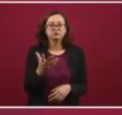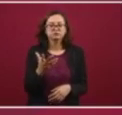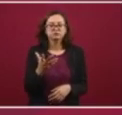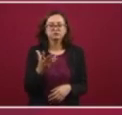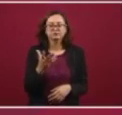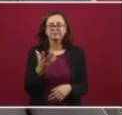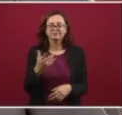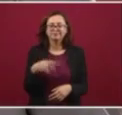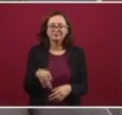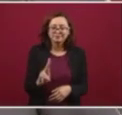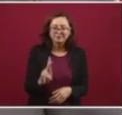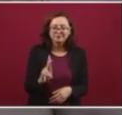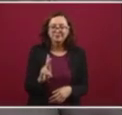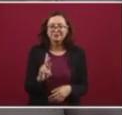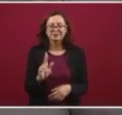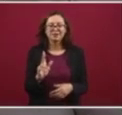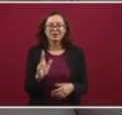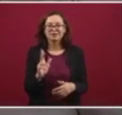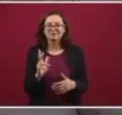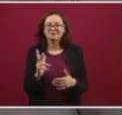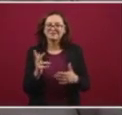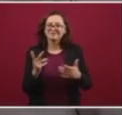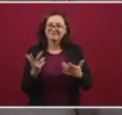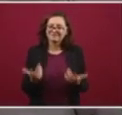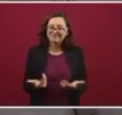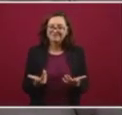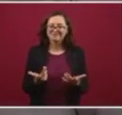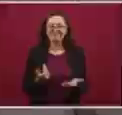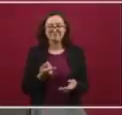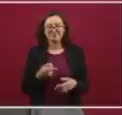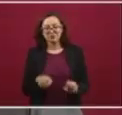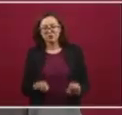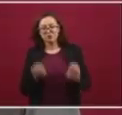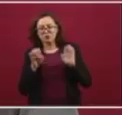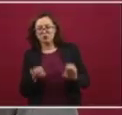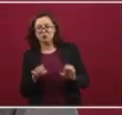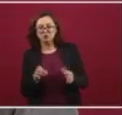aun con todo ese valor, con todo ese lujo,